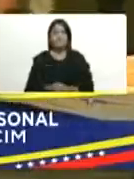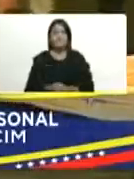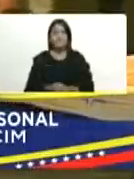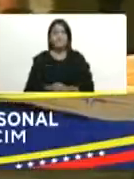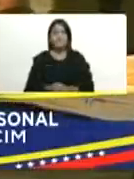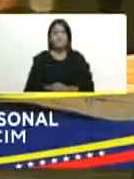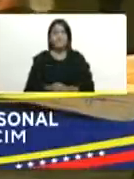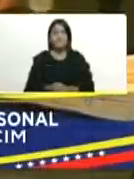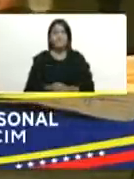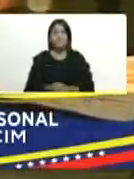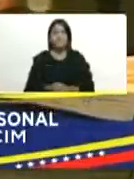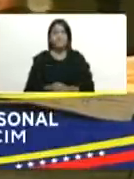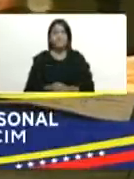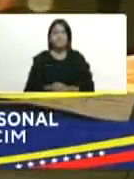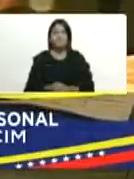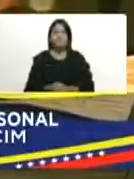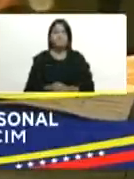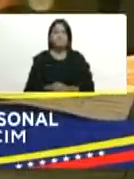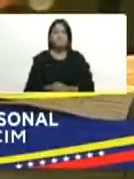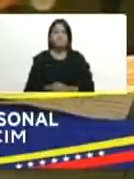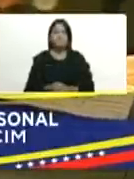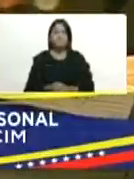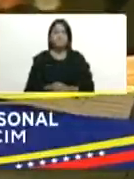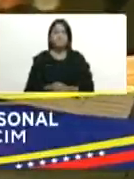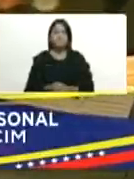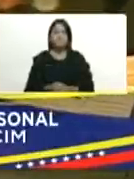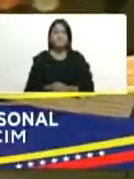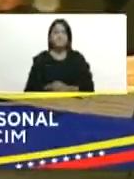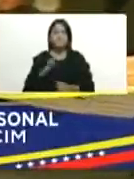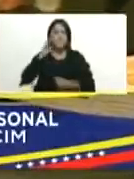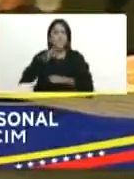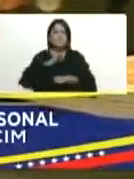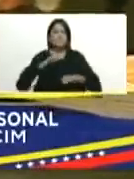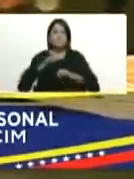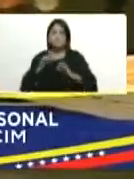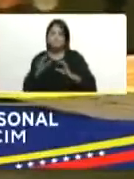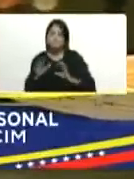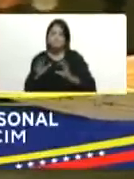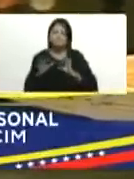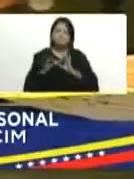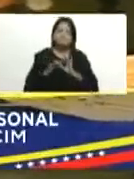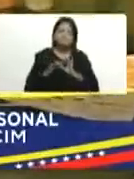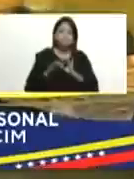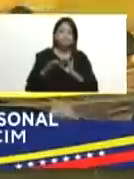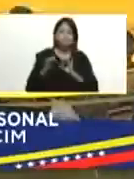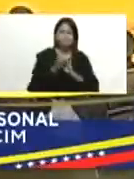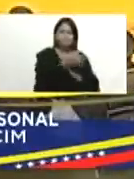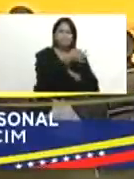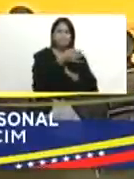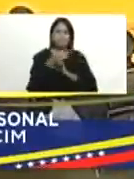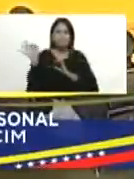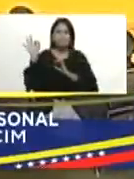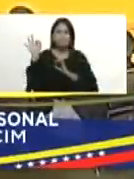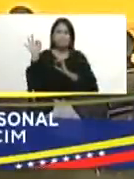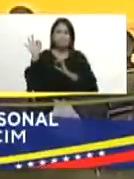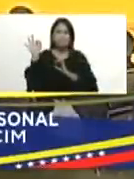la articulación perfecta como cuerpo de nuestra Fuerza Armada Nacional Bolivariana